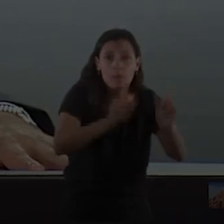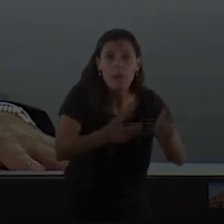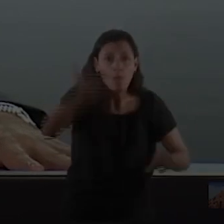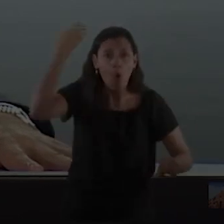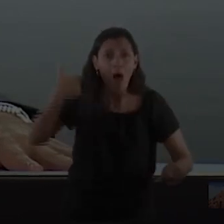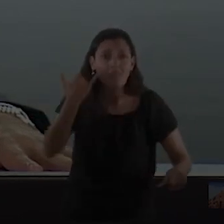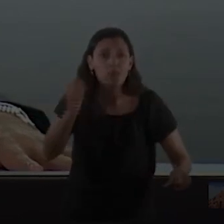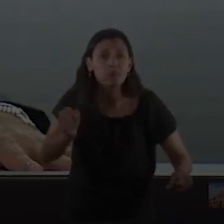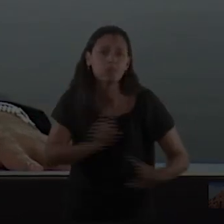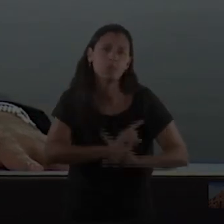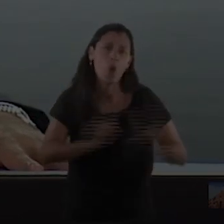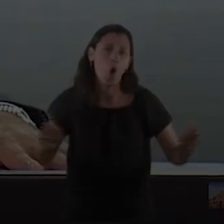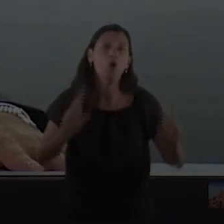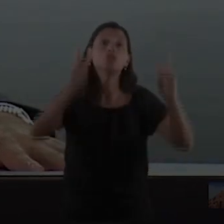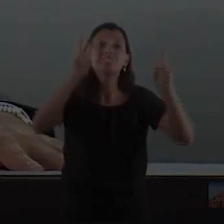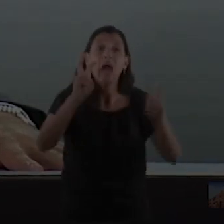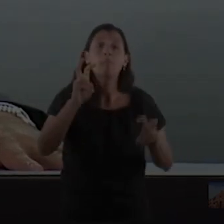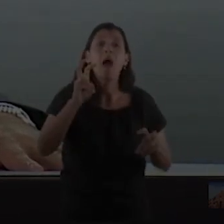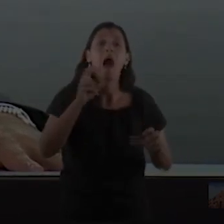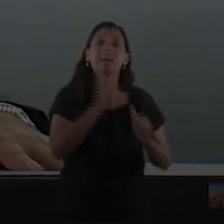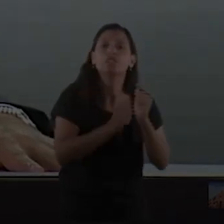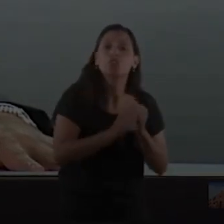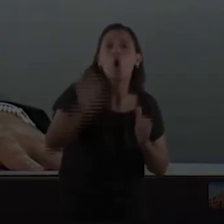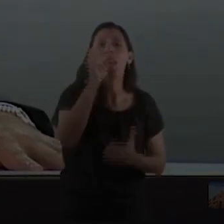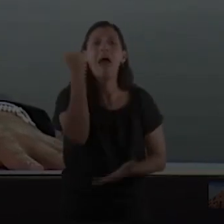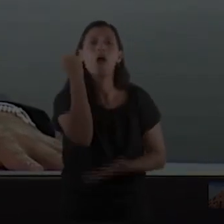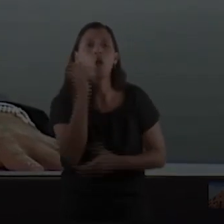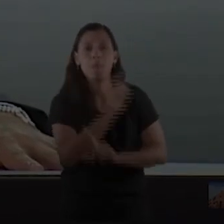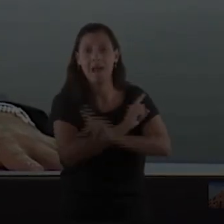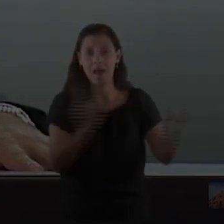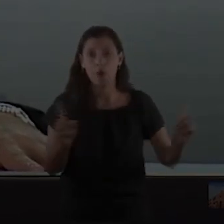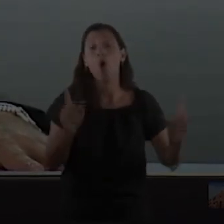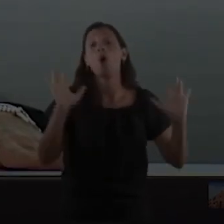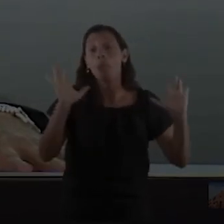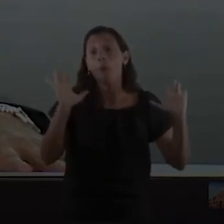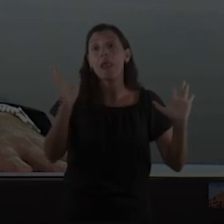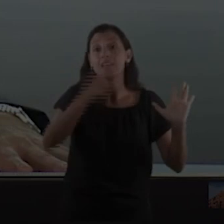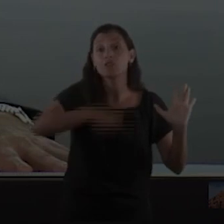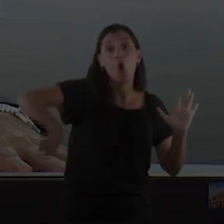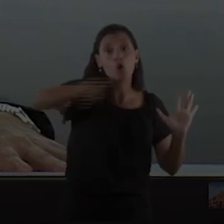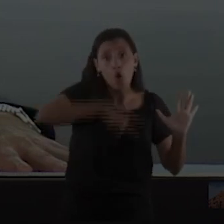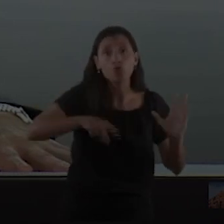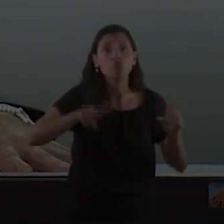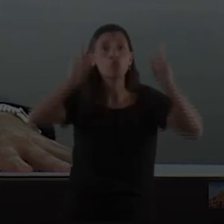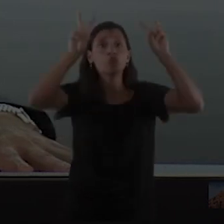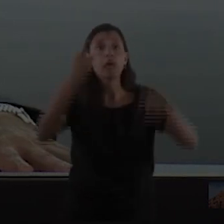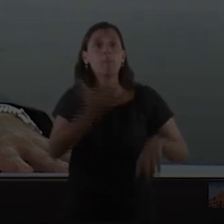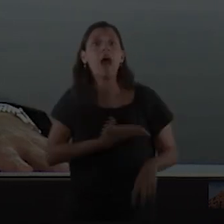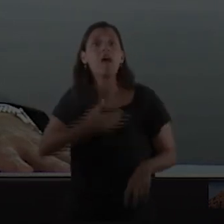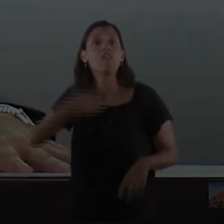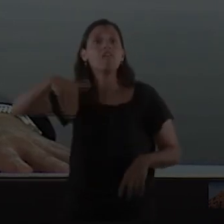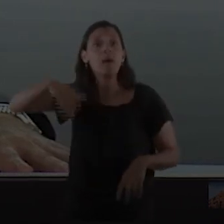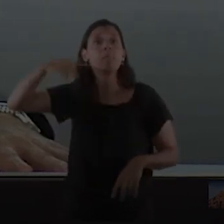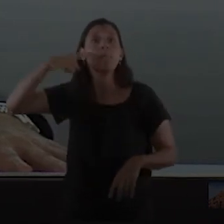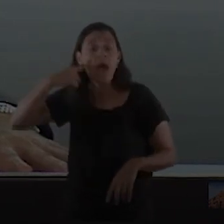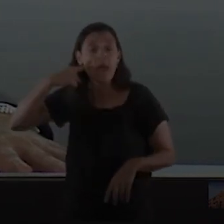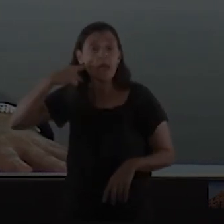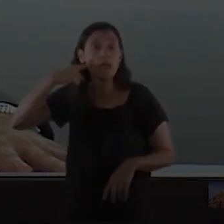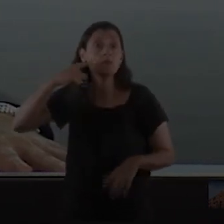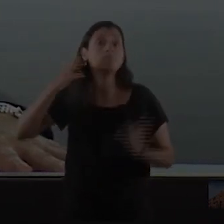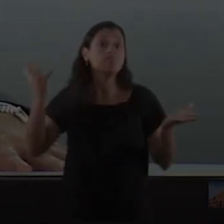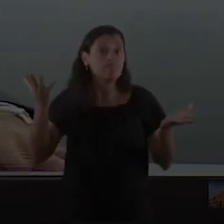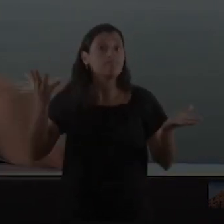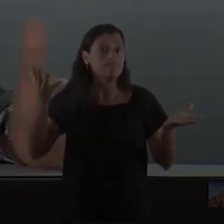materias económicas. Por eso, nuestra pelea, por más que algunos se disgusten contra el Fondo Monetario, con el Fondo Monetario Internacional,